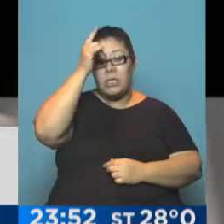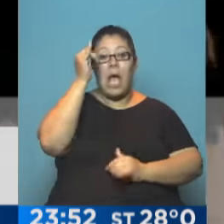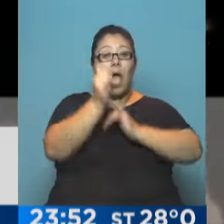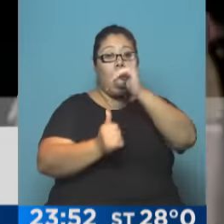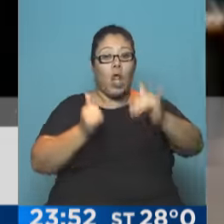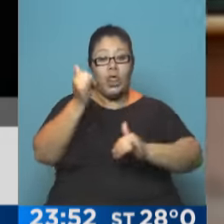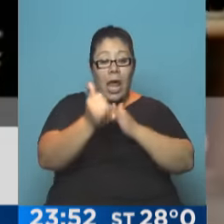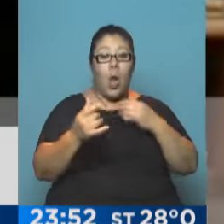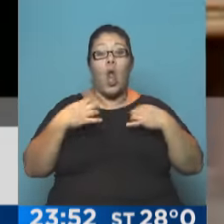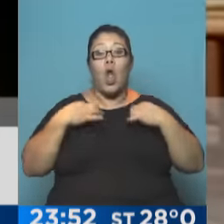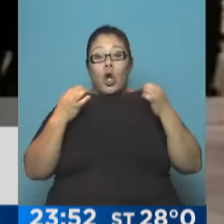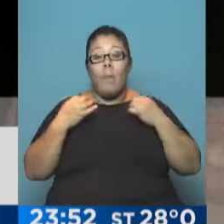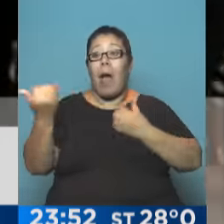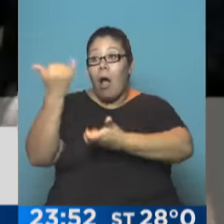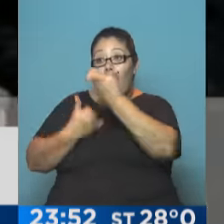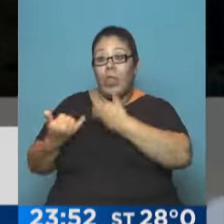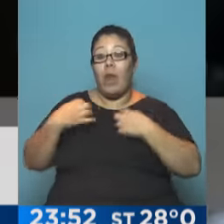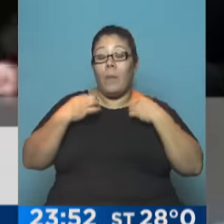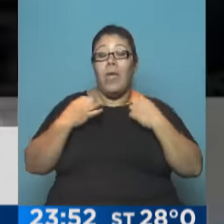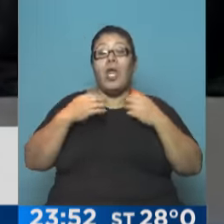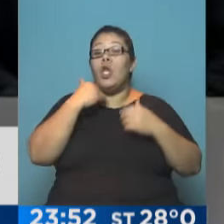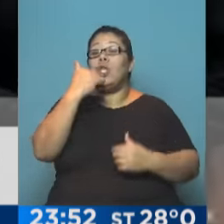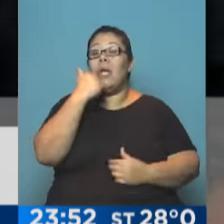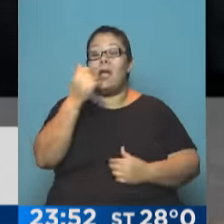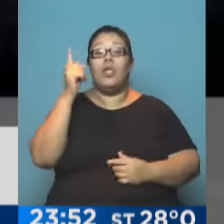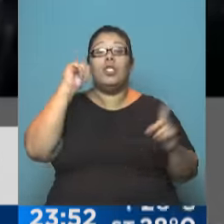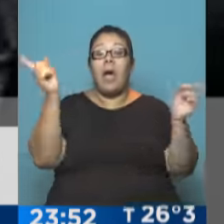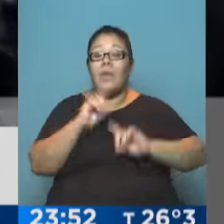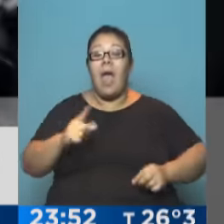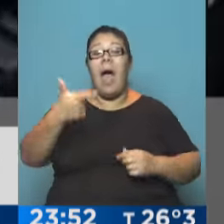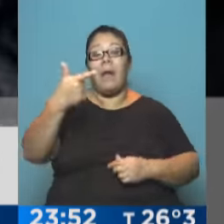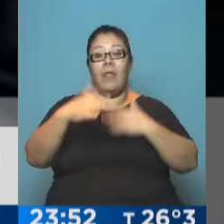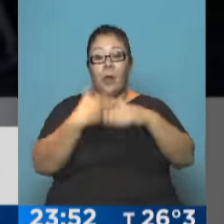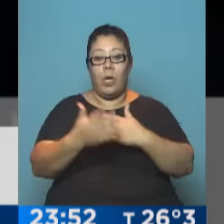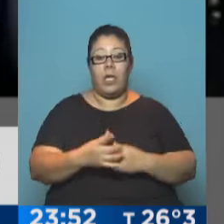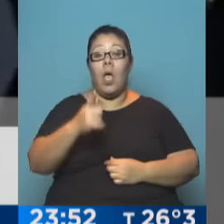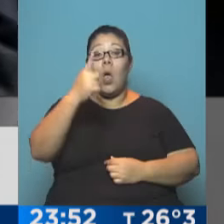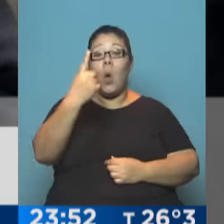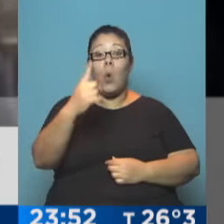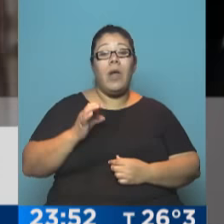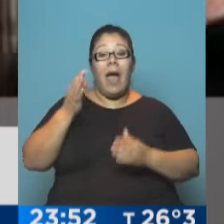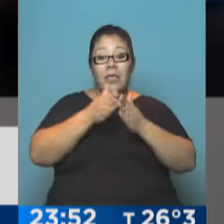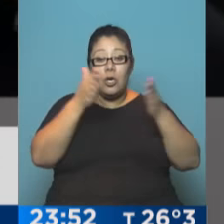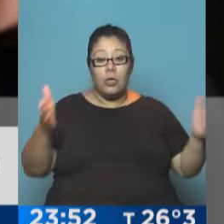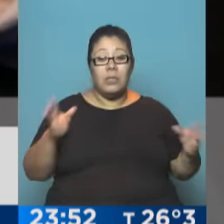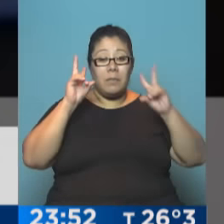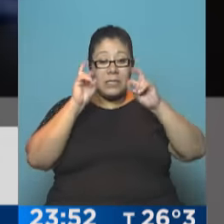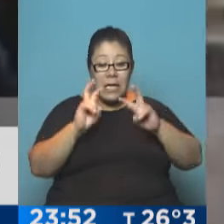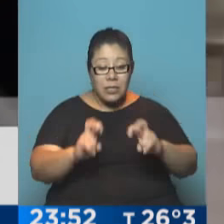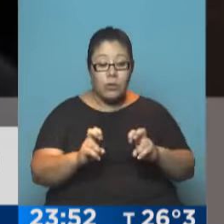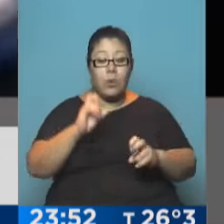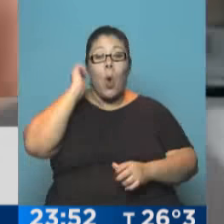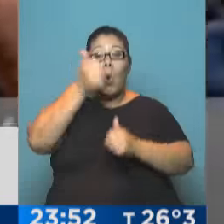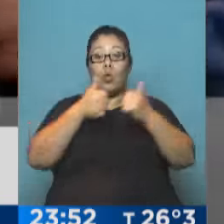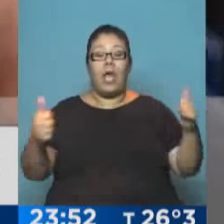del sospechoso, pero no sabían que portaba un arma de juguete. Luego de más de un año de investigación, el jurado retiró los cargos contra el